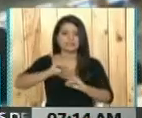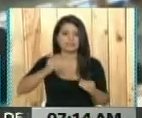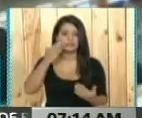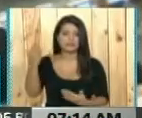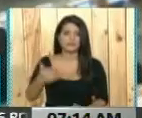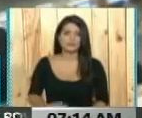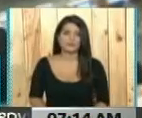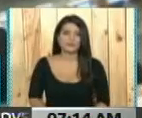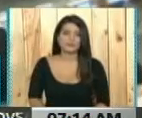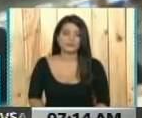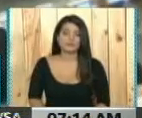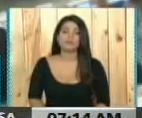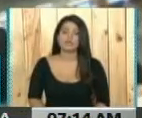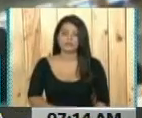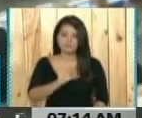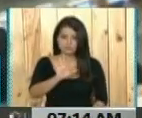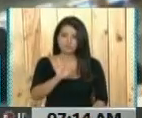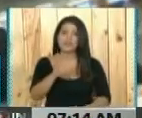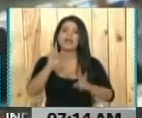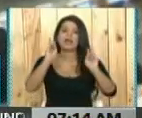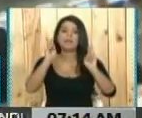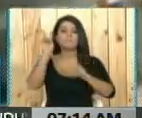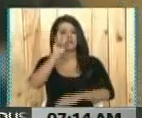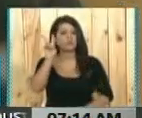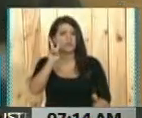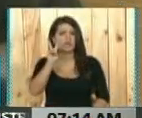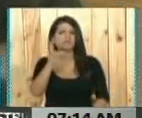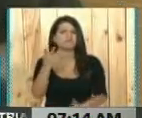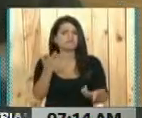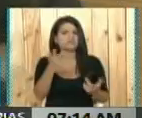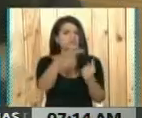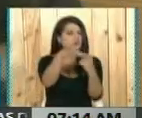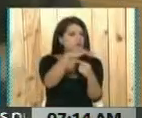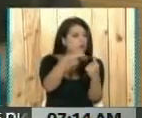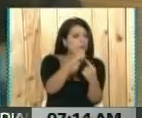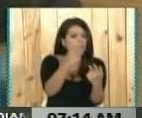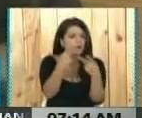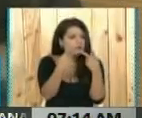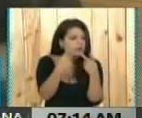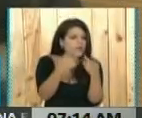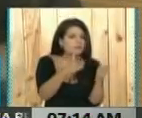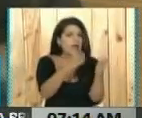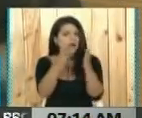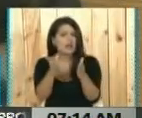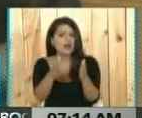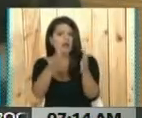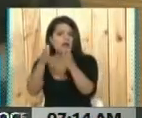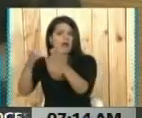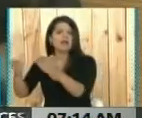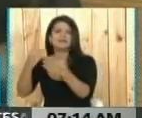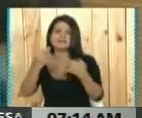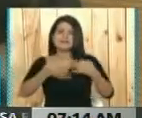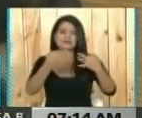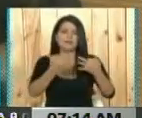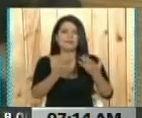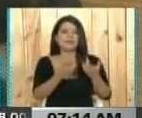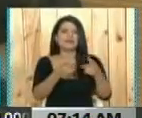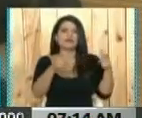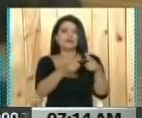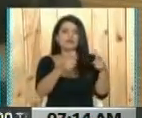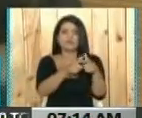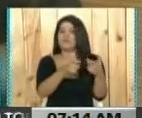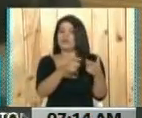En Venezuela, cada coyuntura política ha estado acompañada de una ofensiva de agresiones económicas por parte de las corporaciones